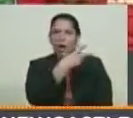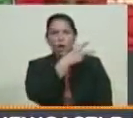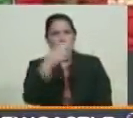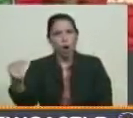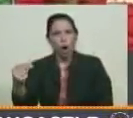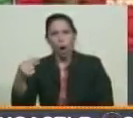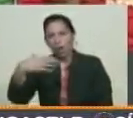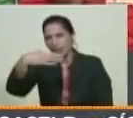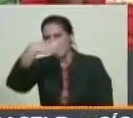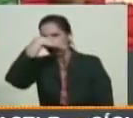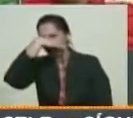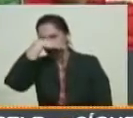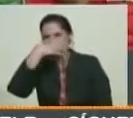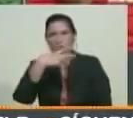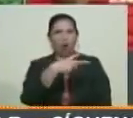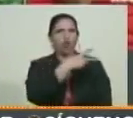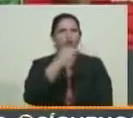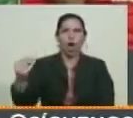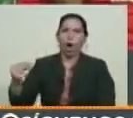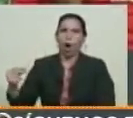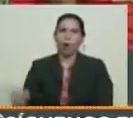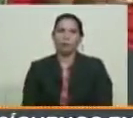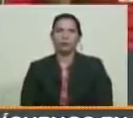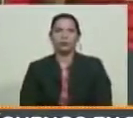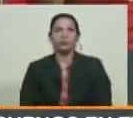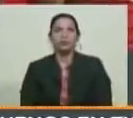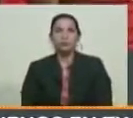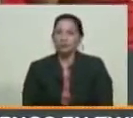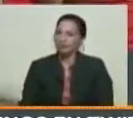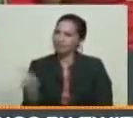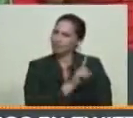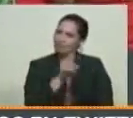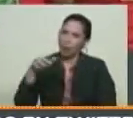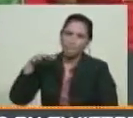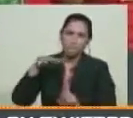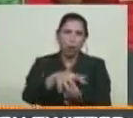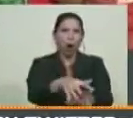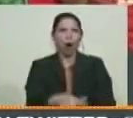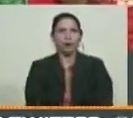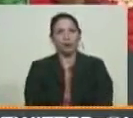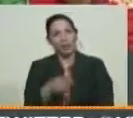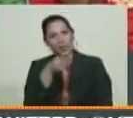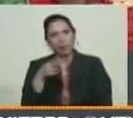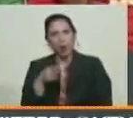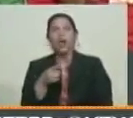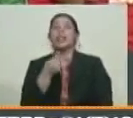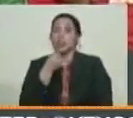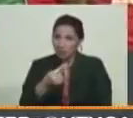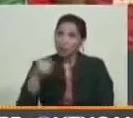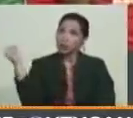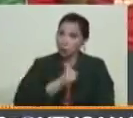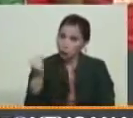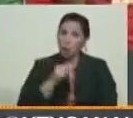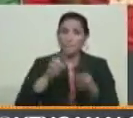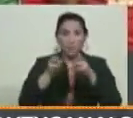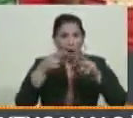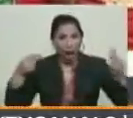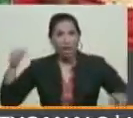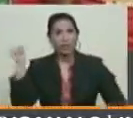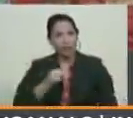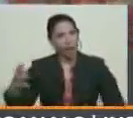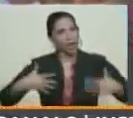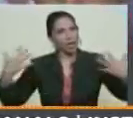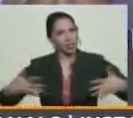no a la violencia, digámosle no al magnicidio, digámosle sí a la paz, digámosle sí a la